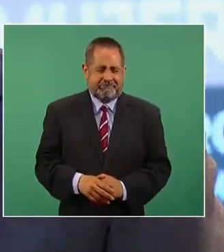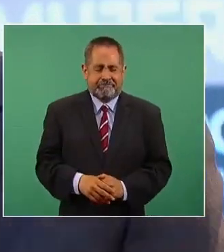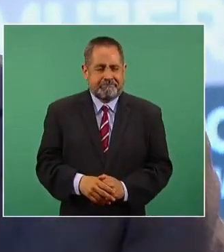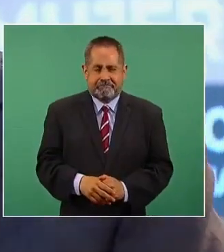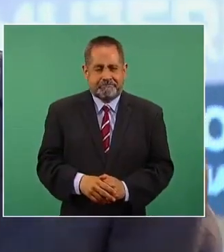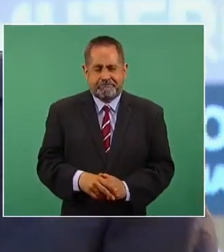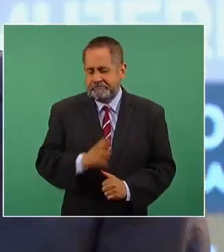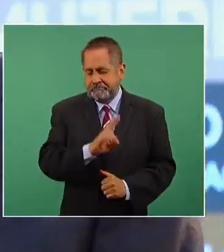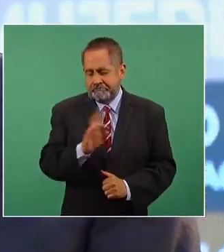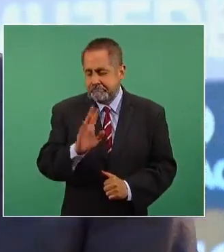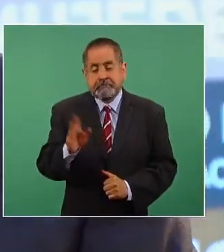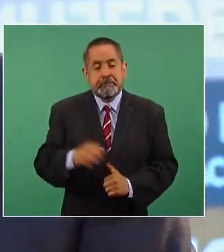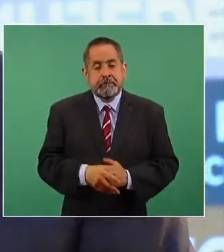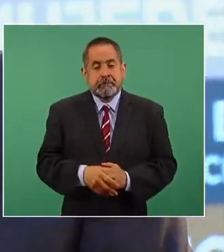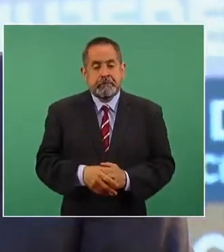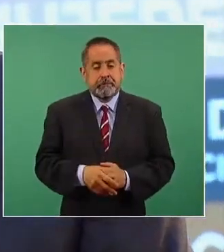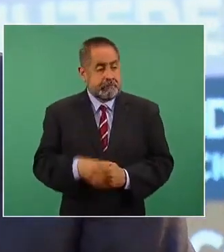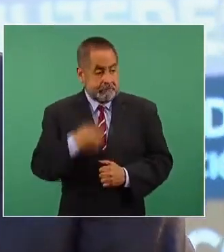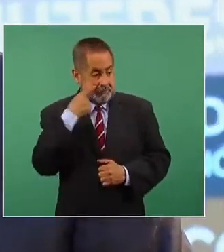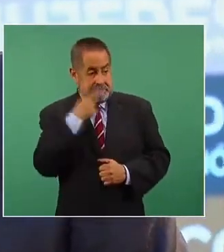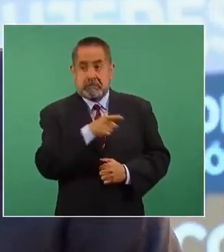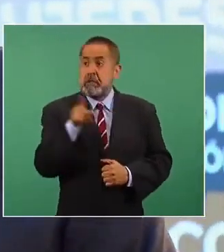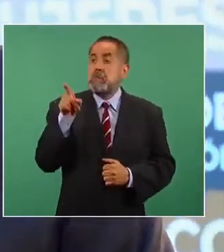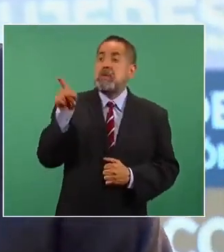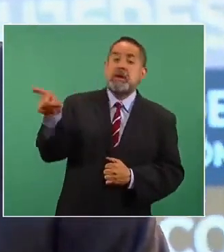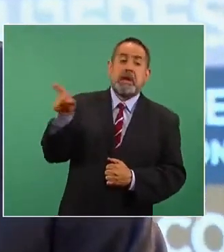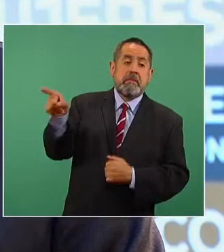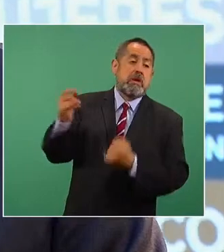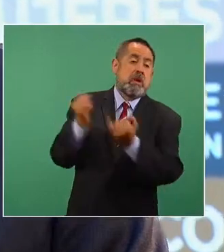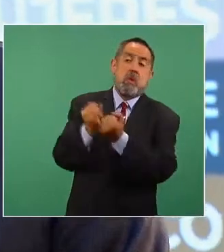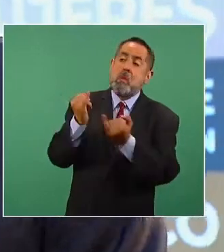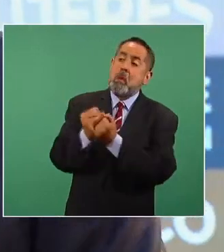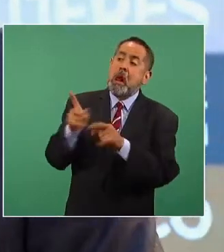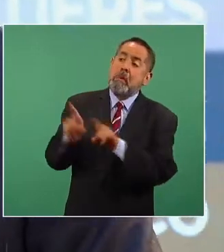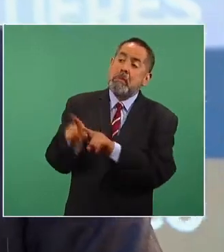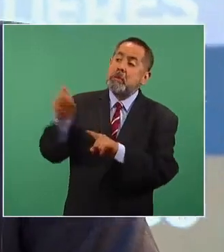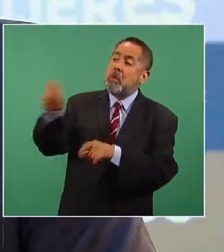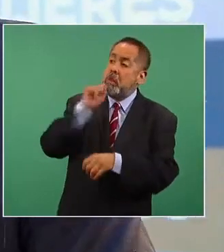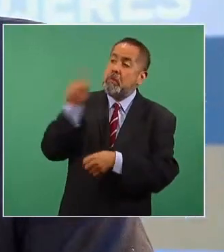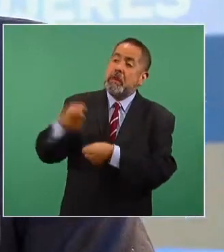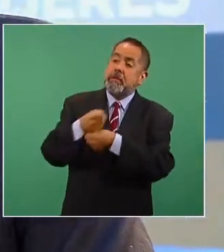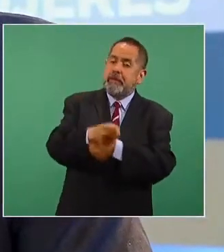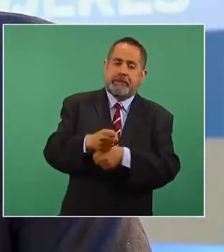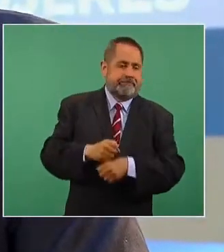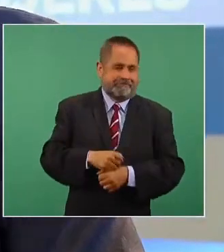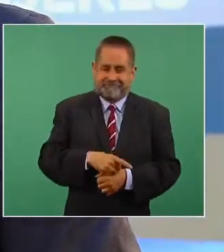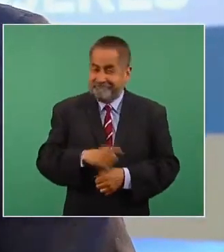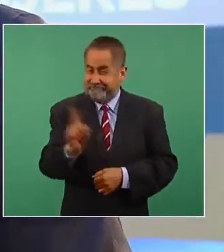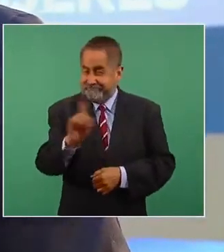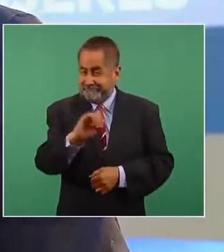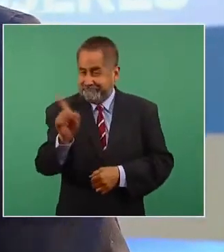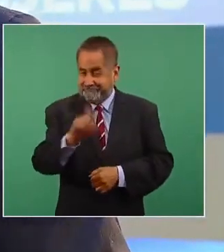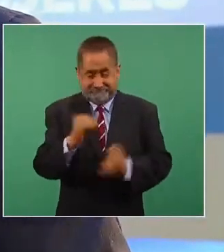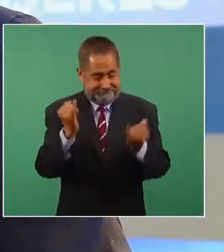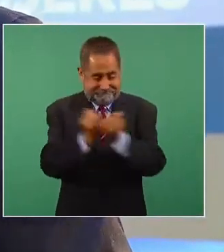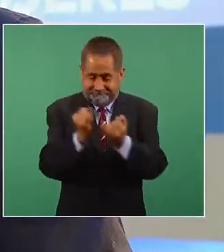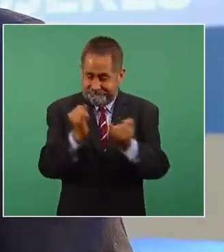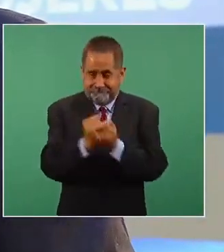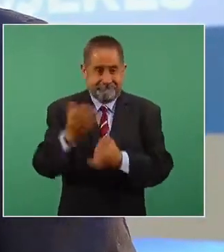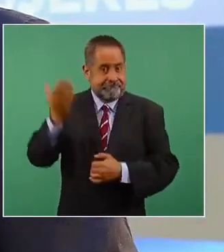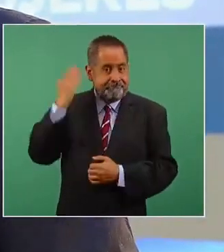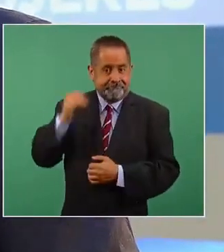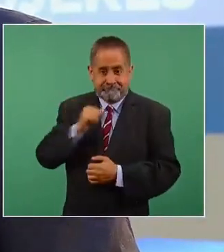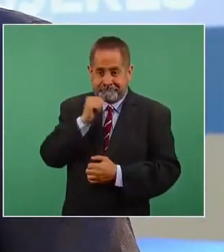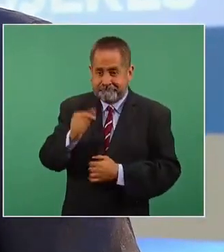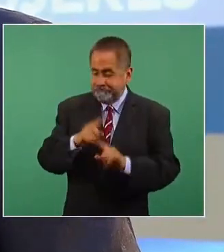Ahí está, gobierno represor, son iguales. No, no somos iguales.